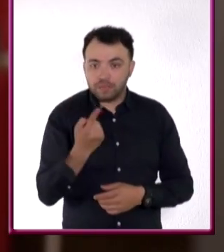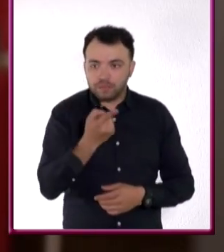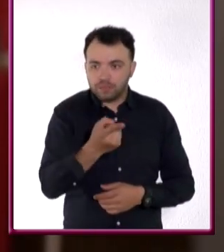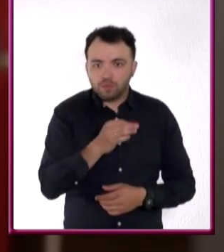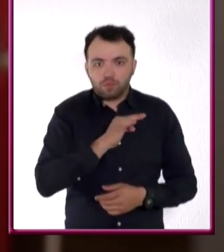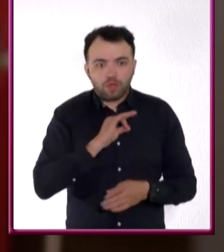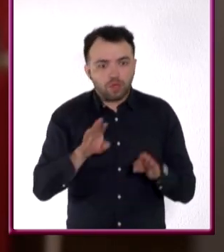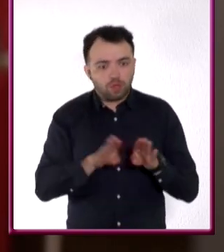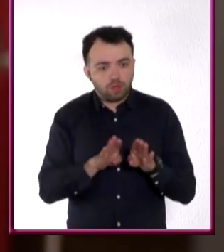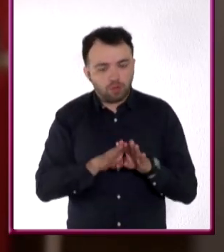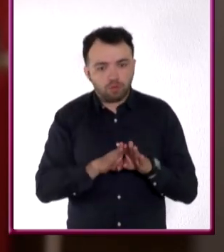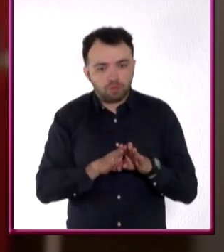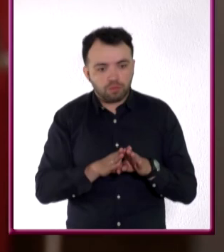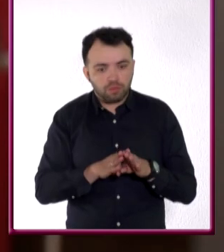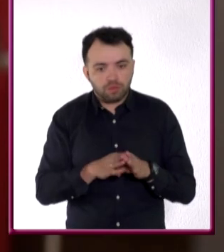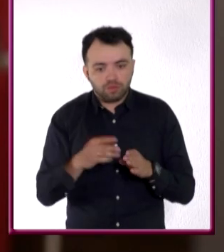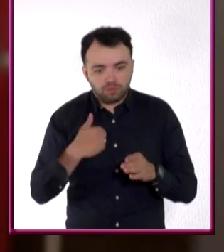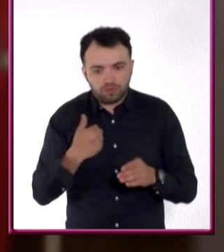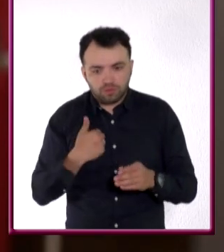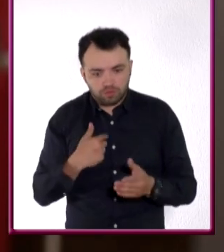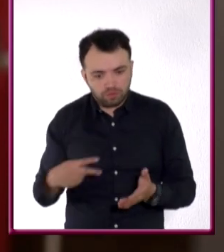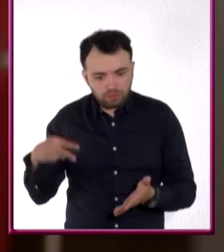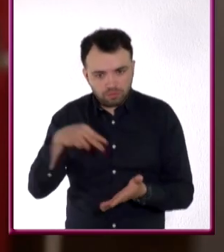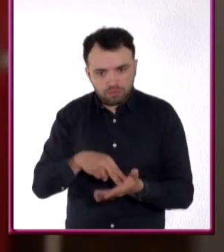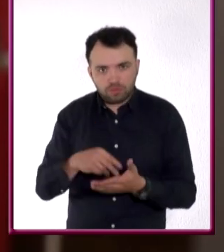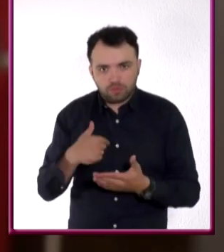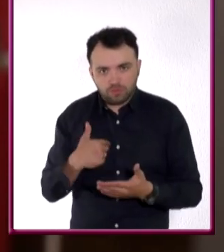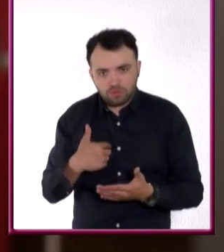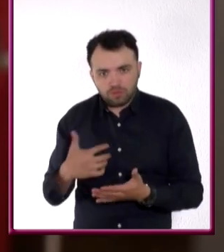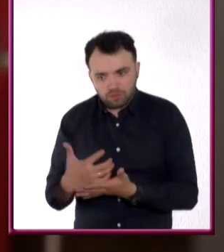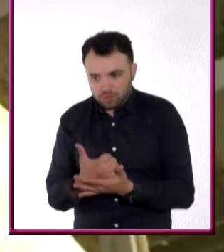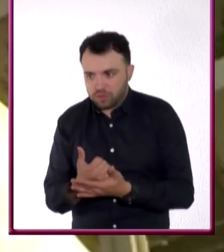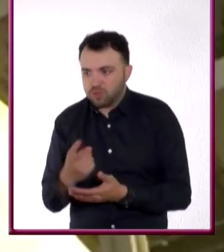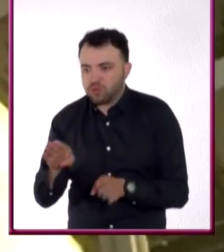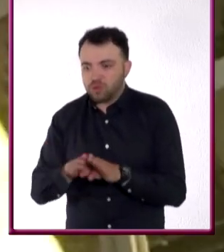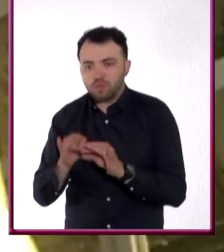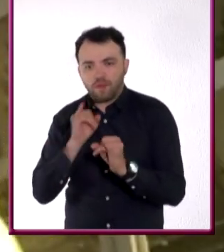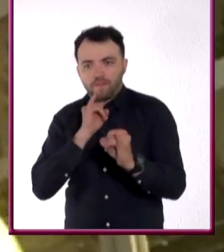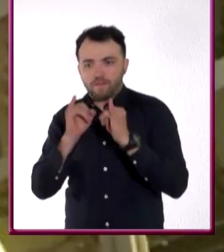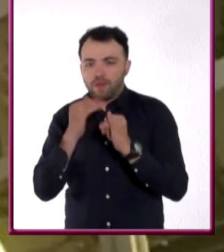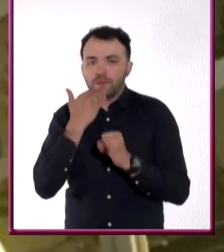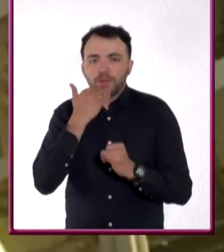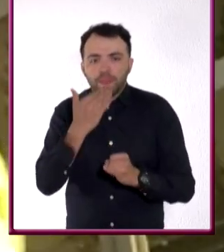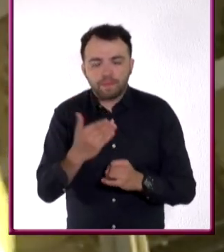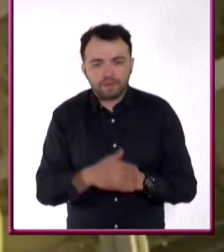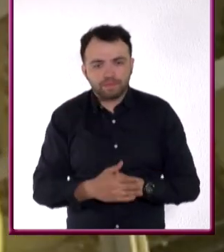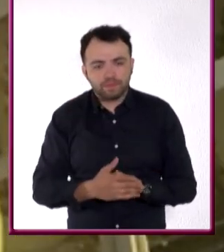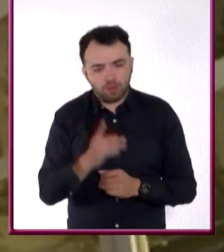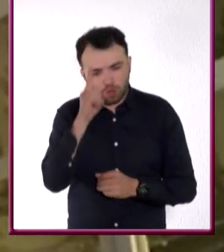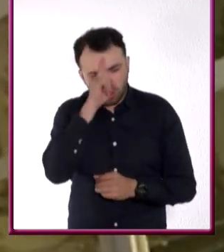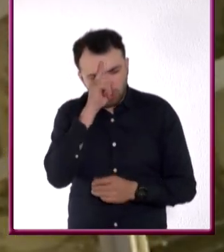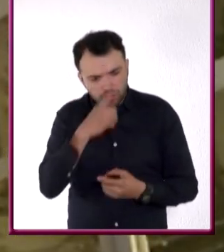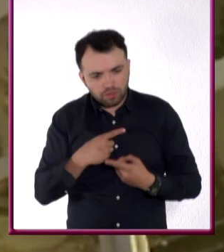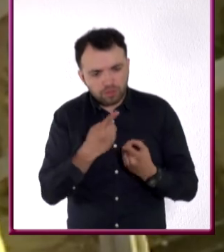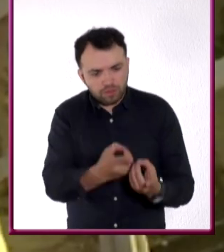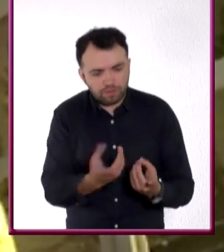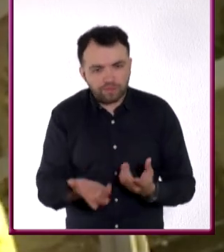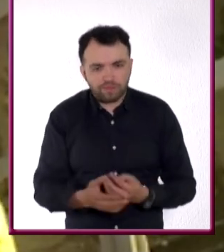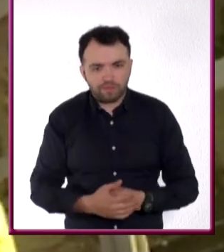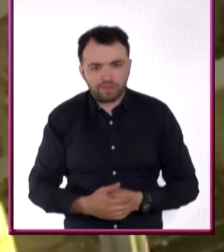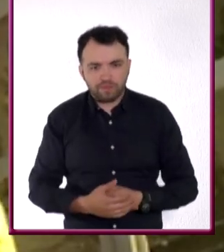pues, buenas decisiones basadas en información? Bueno, me temo que mi pregunta va a ser un